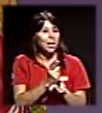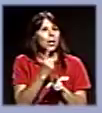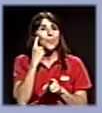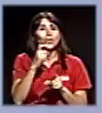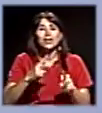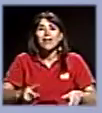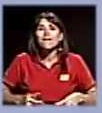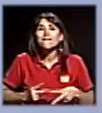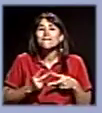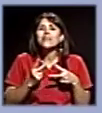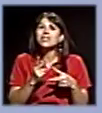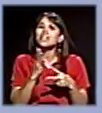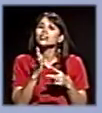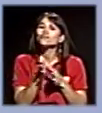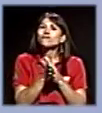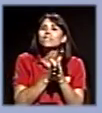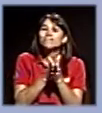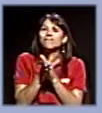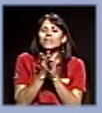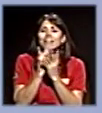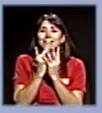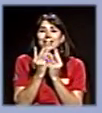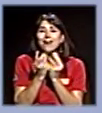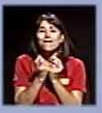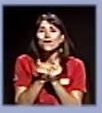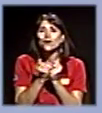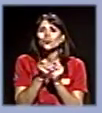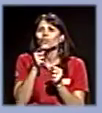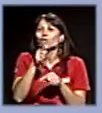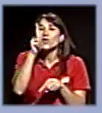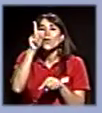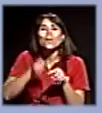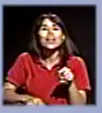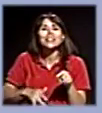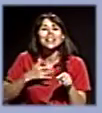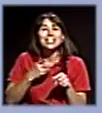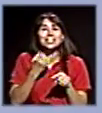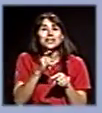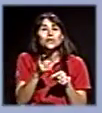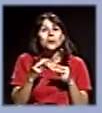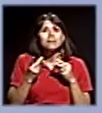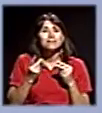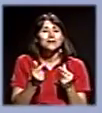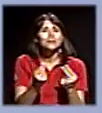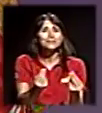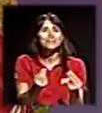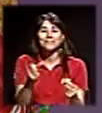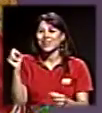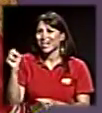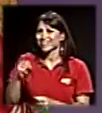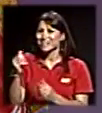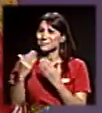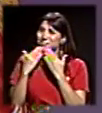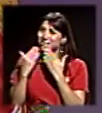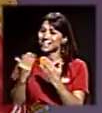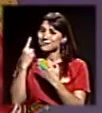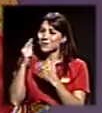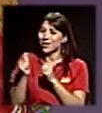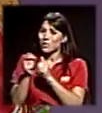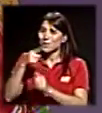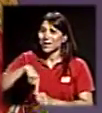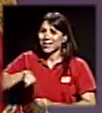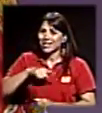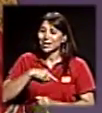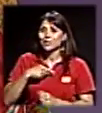vida no lo vas a poder sentir si estás a 1000 km por h Así es Muchas gracias por acompañarnos